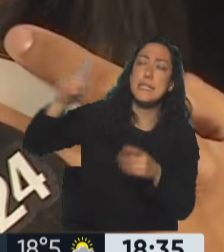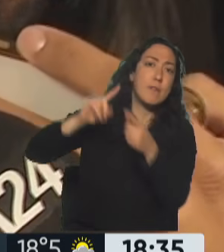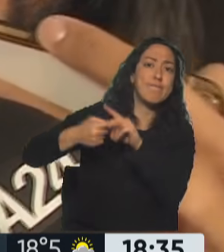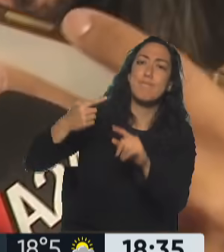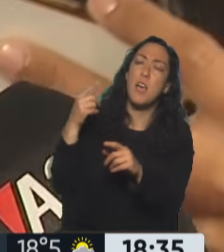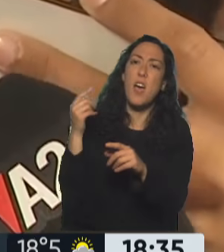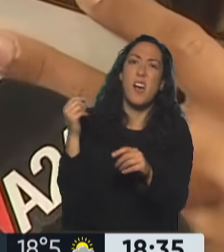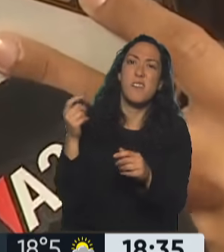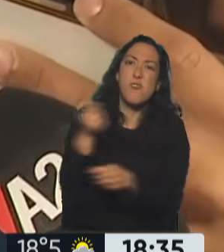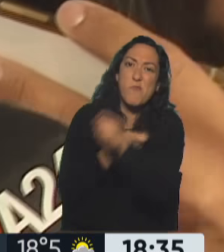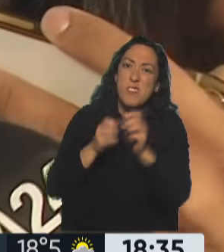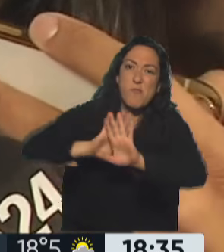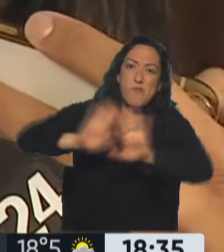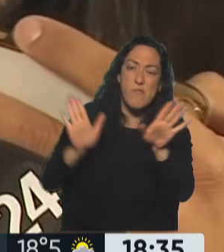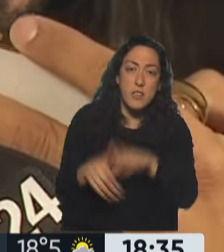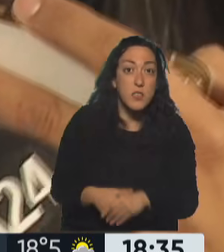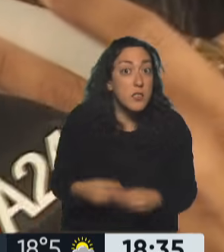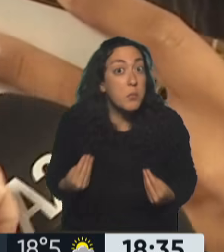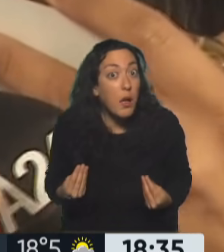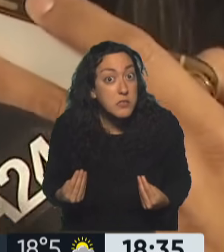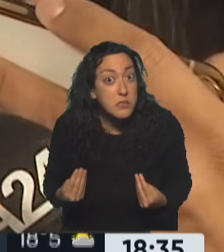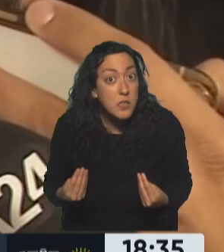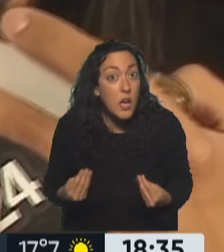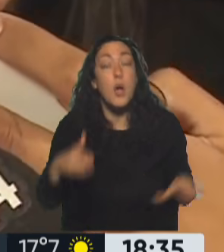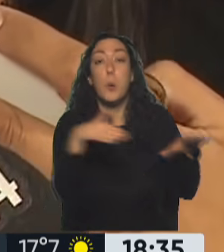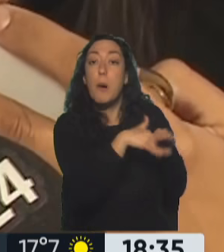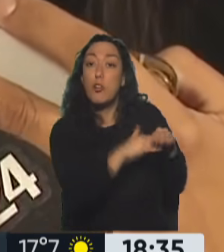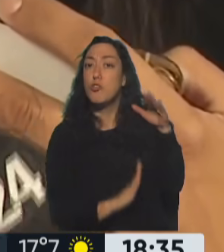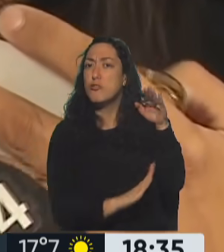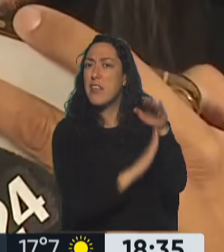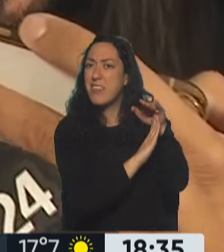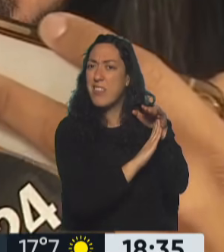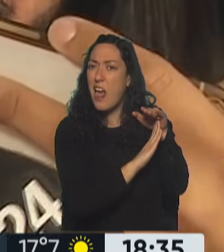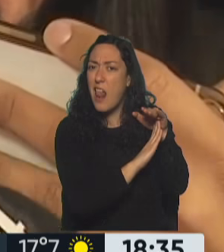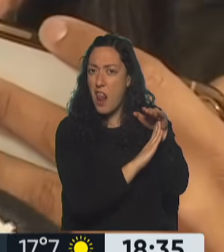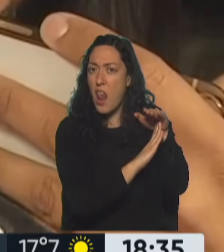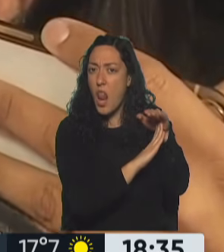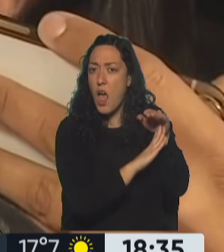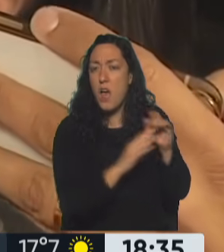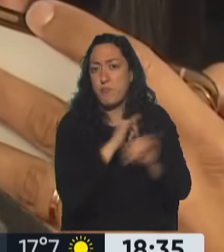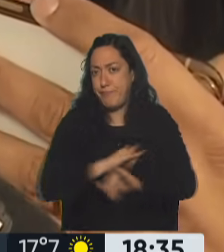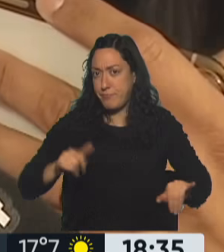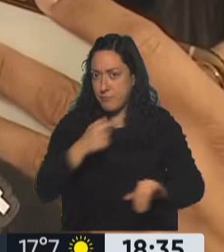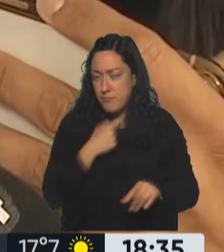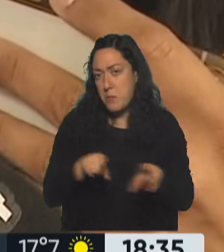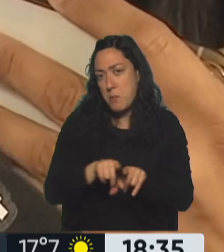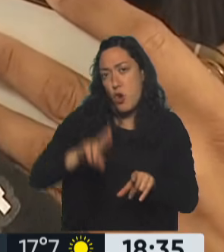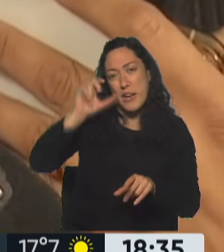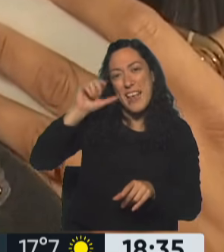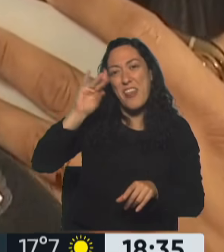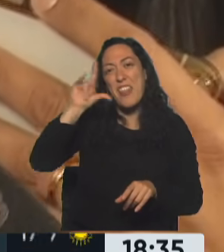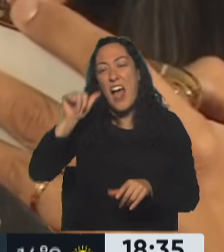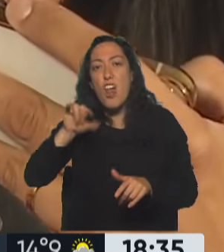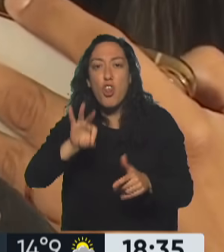además les quiero avisar que nuestro Banco Central, firmado primero por Redrado, después